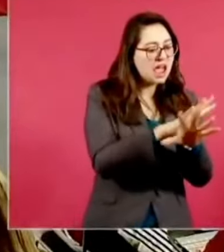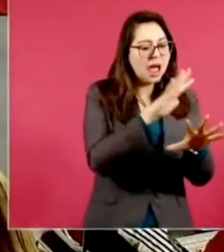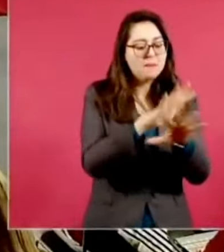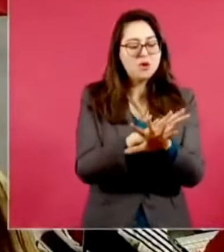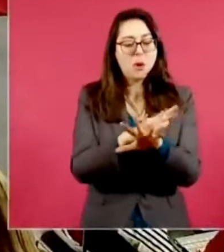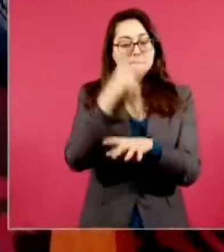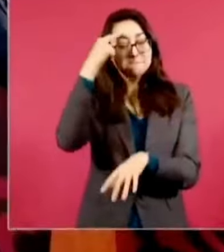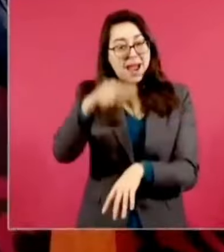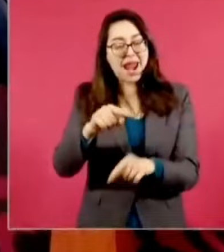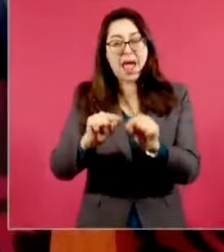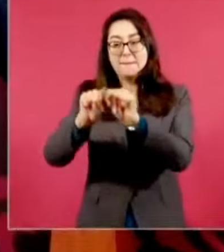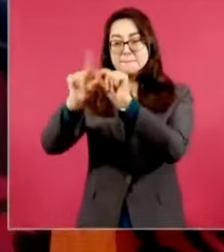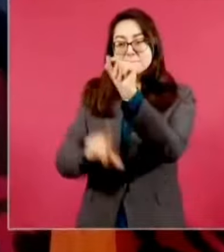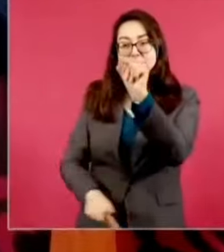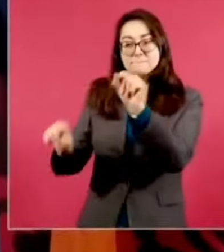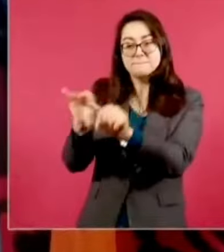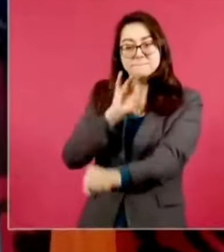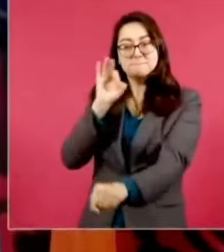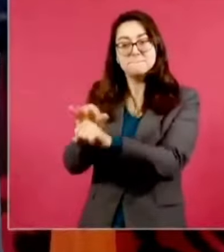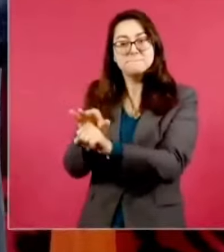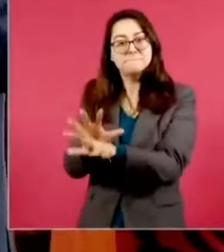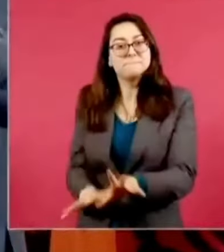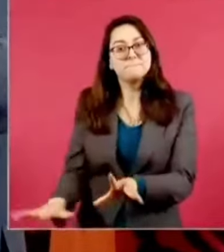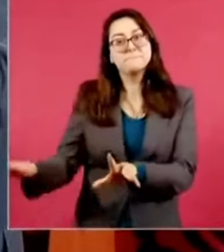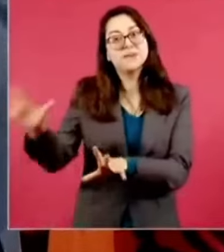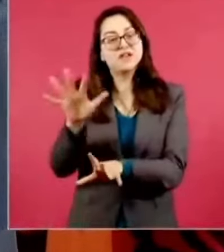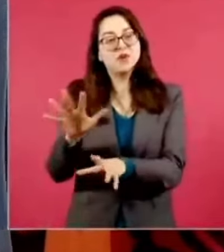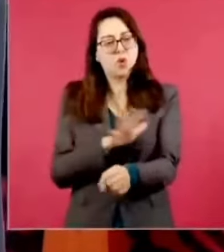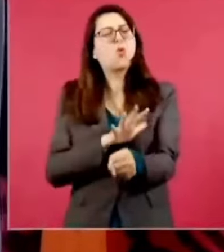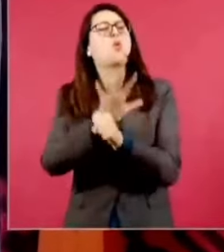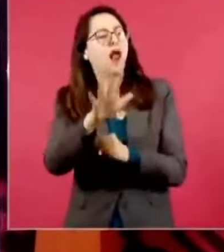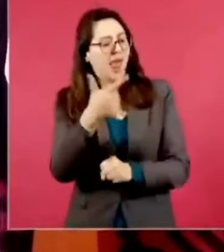beneficiar a una minoría.